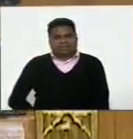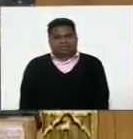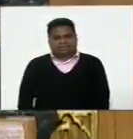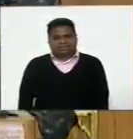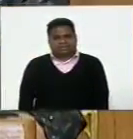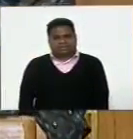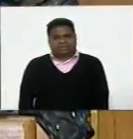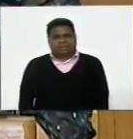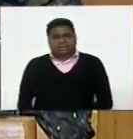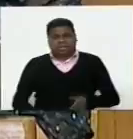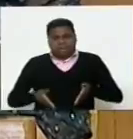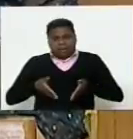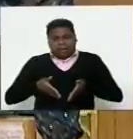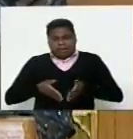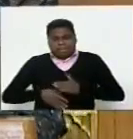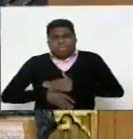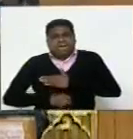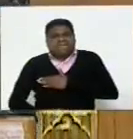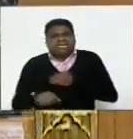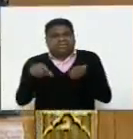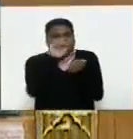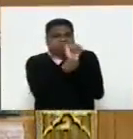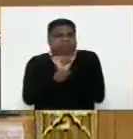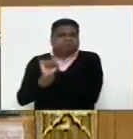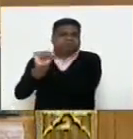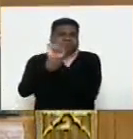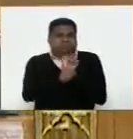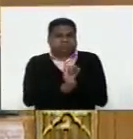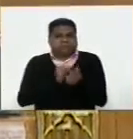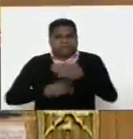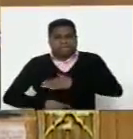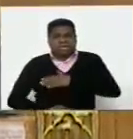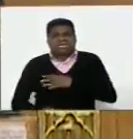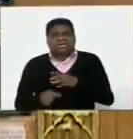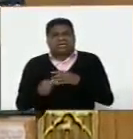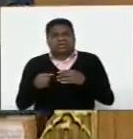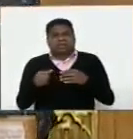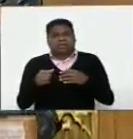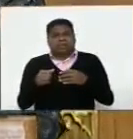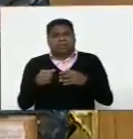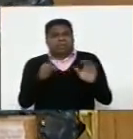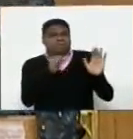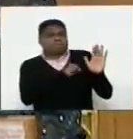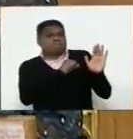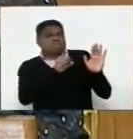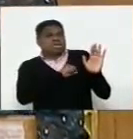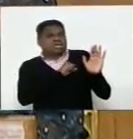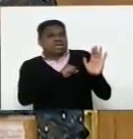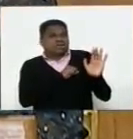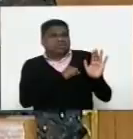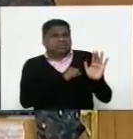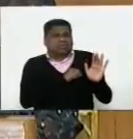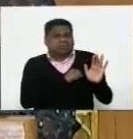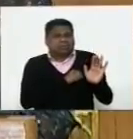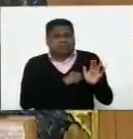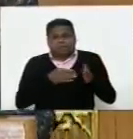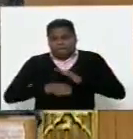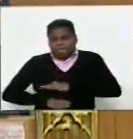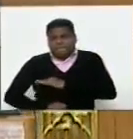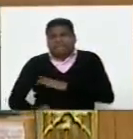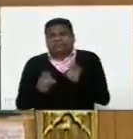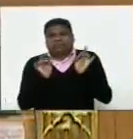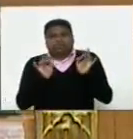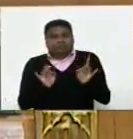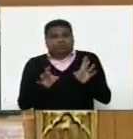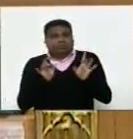parir esclavos y esclavas, parir con miedo, con angustia, con temor, era obviamente un parto